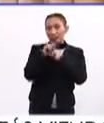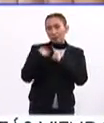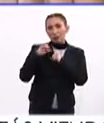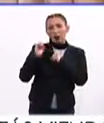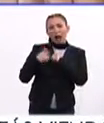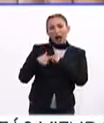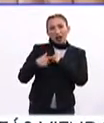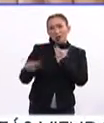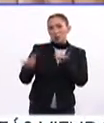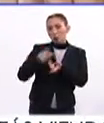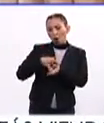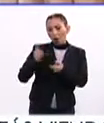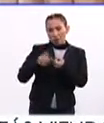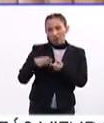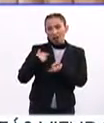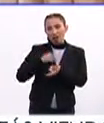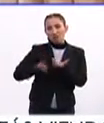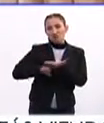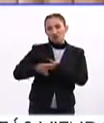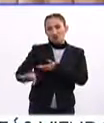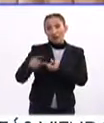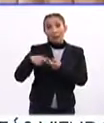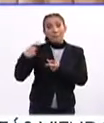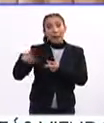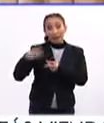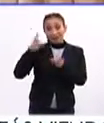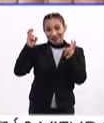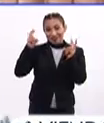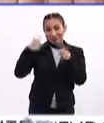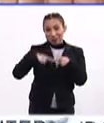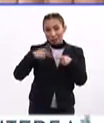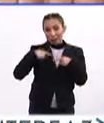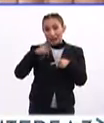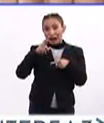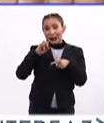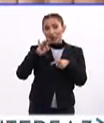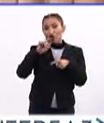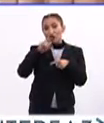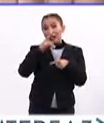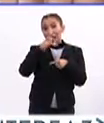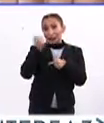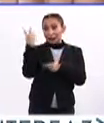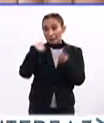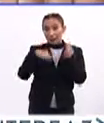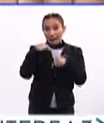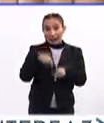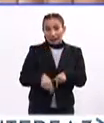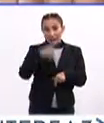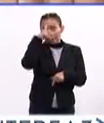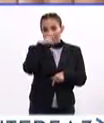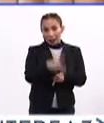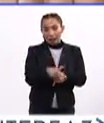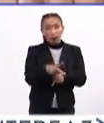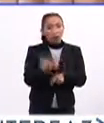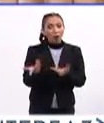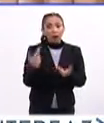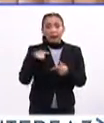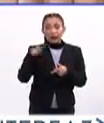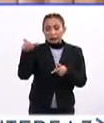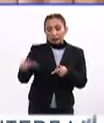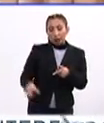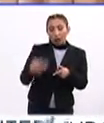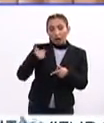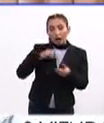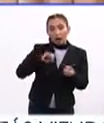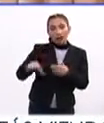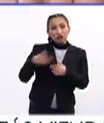situaciones de pobreza, de marginación, pero en el caso de las personas refugiadas, que son las que están llegando también aquí a México, son personas que han